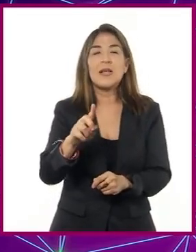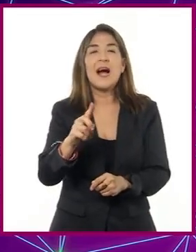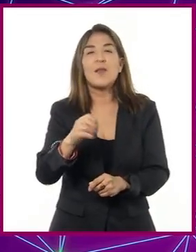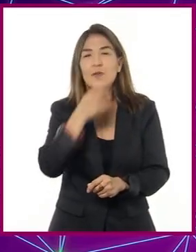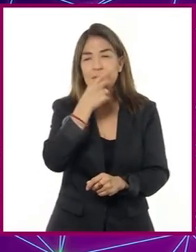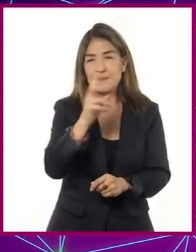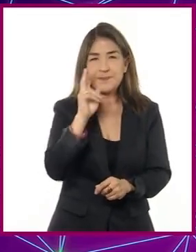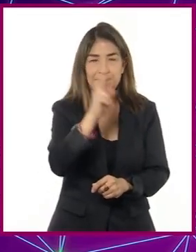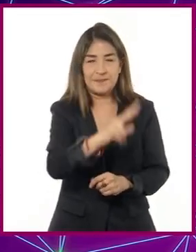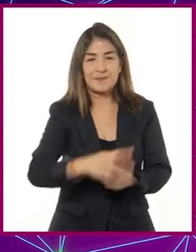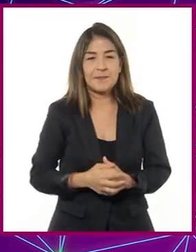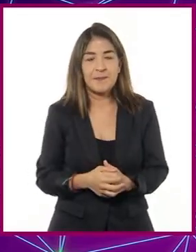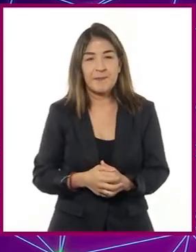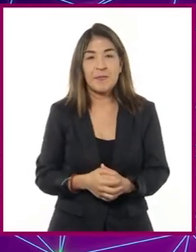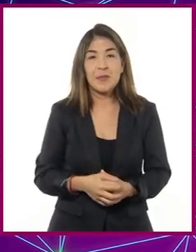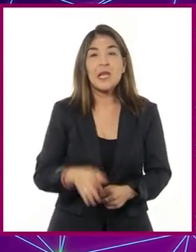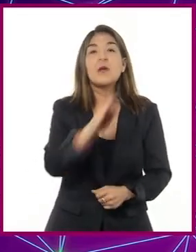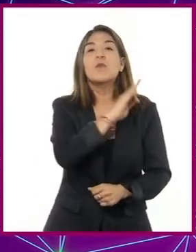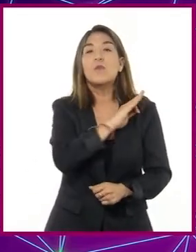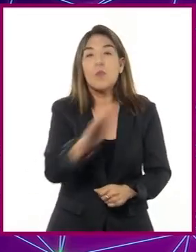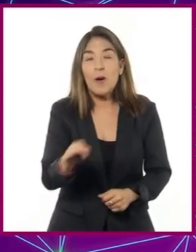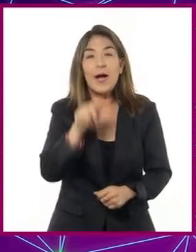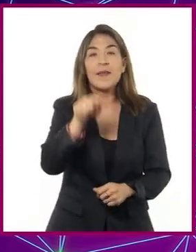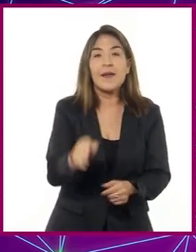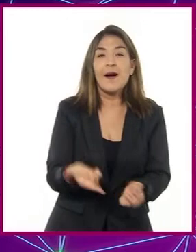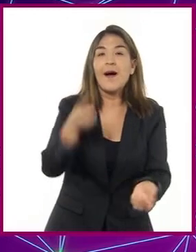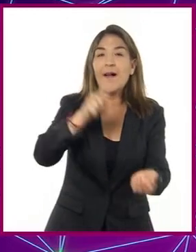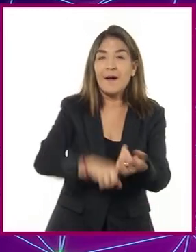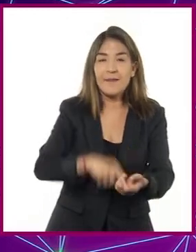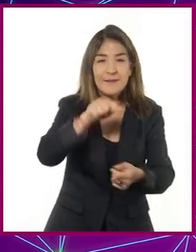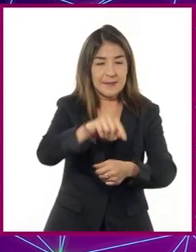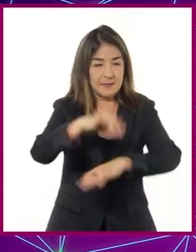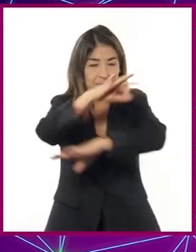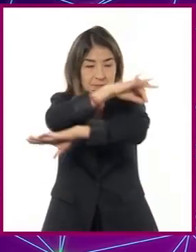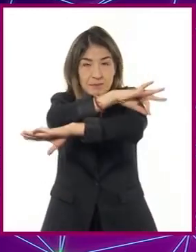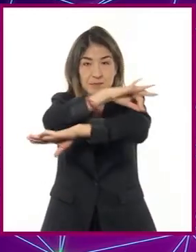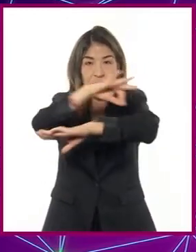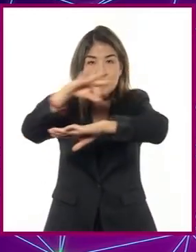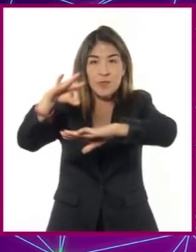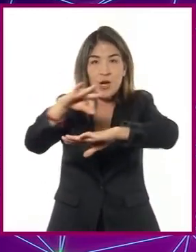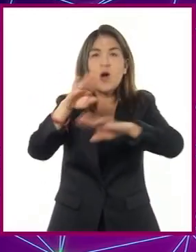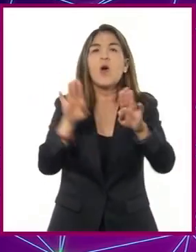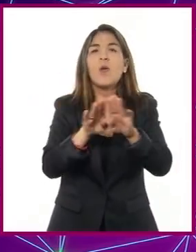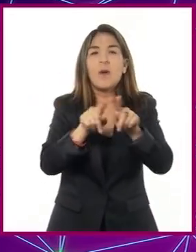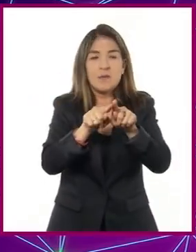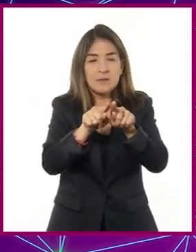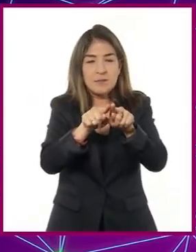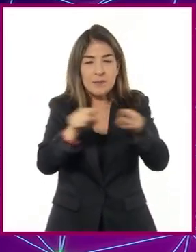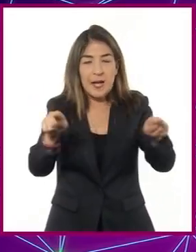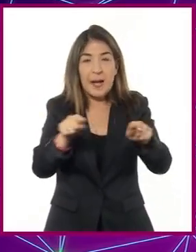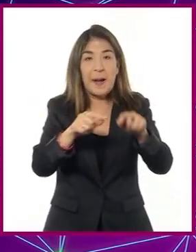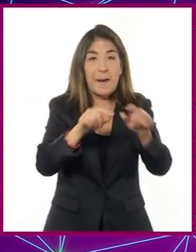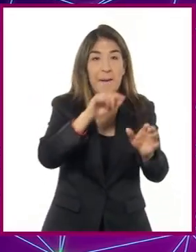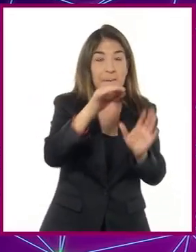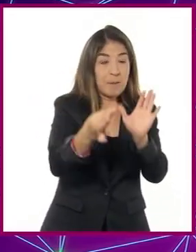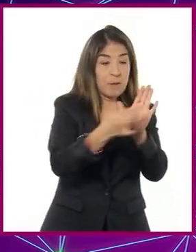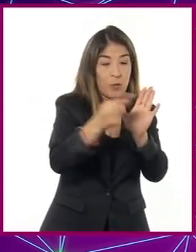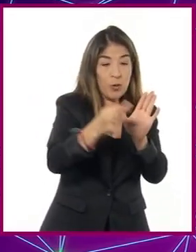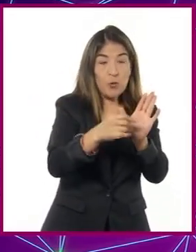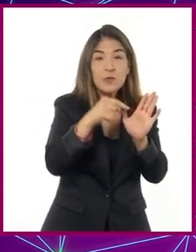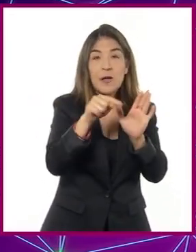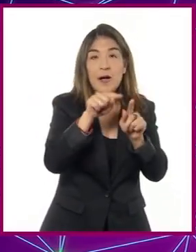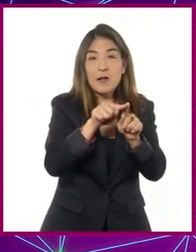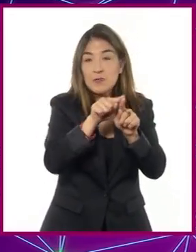Escuchen, es posible trazar una línea recta desde cualquier punto a